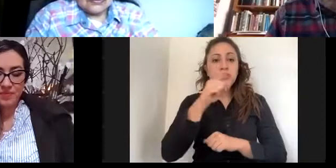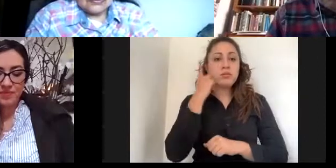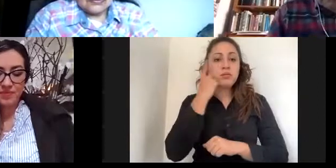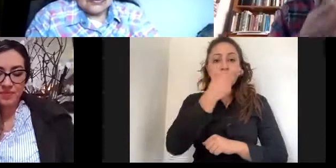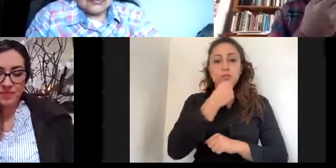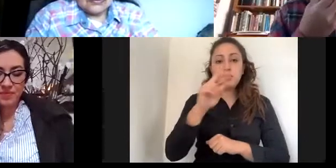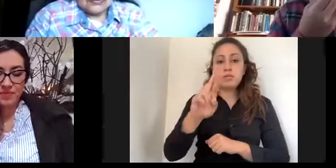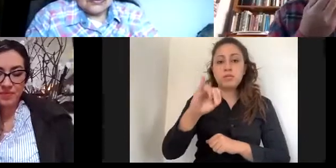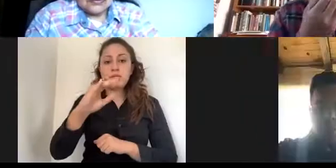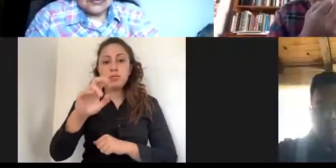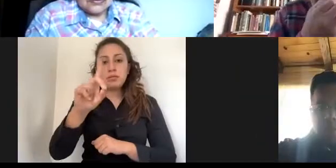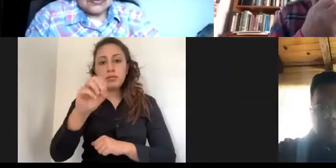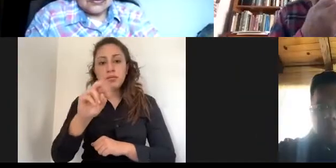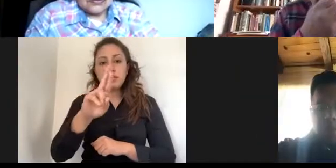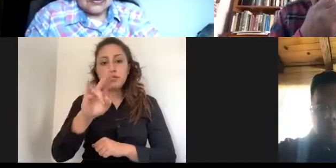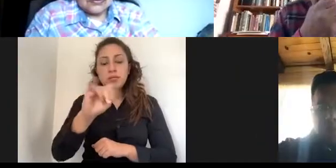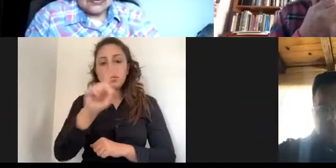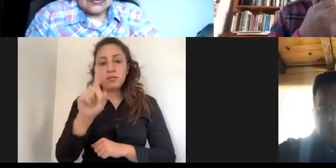Ruiz.